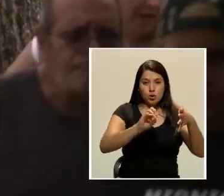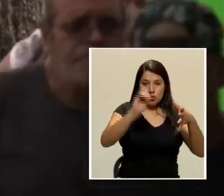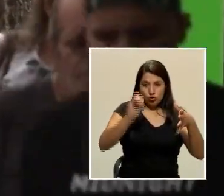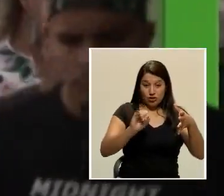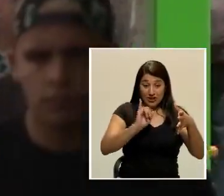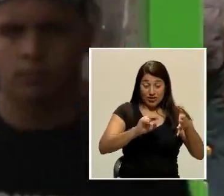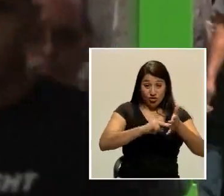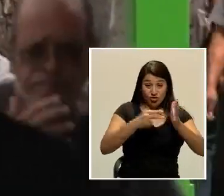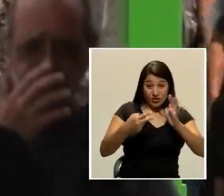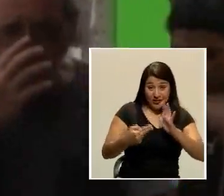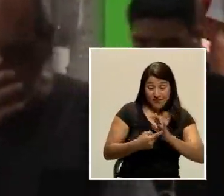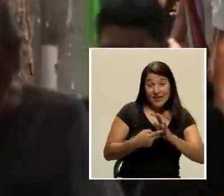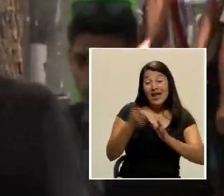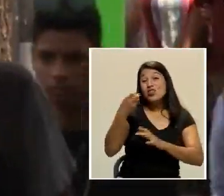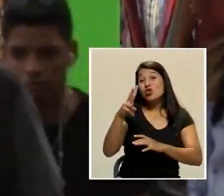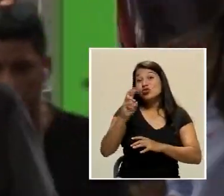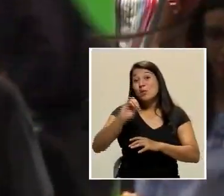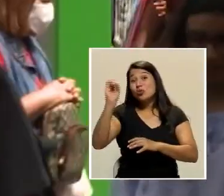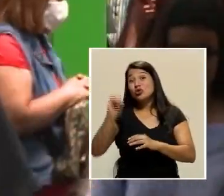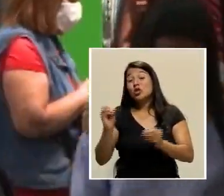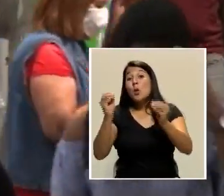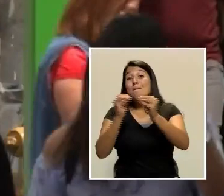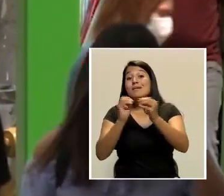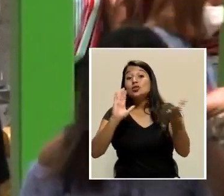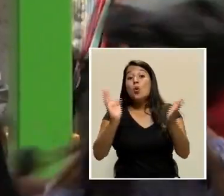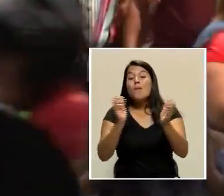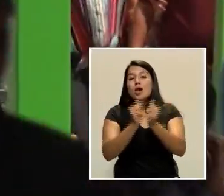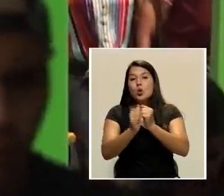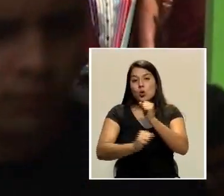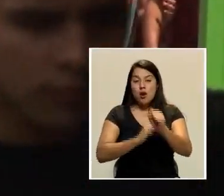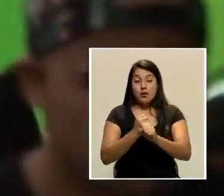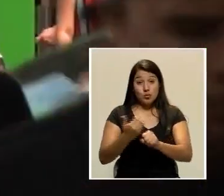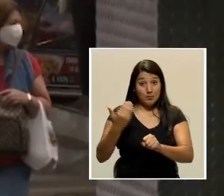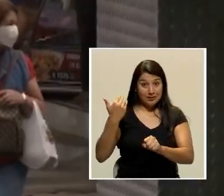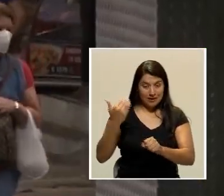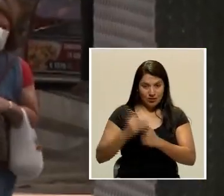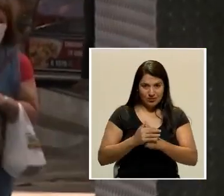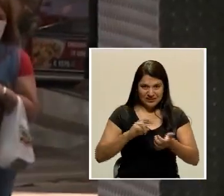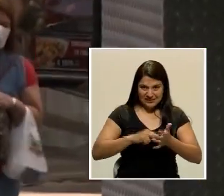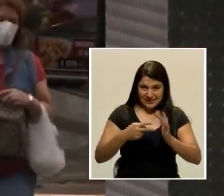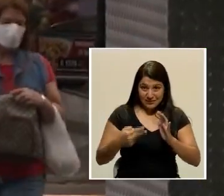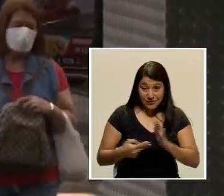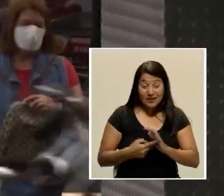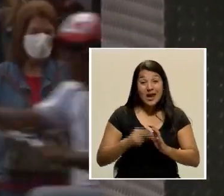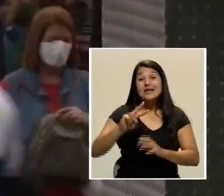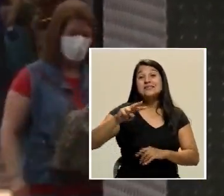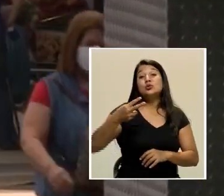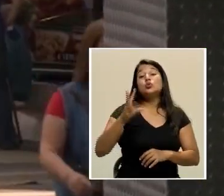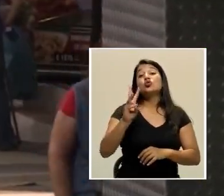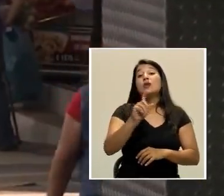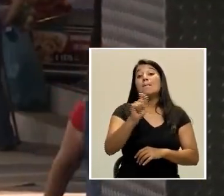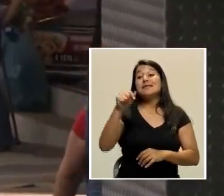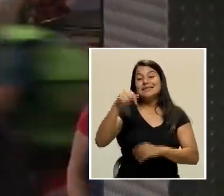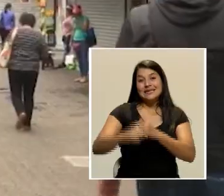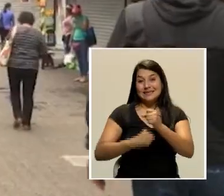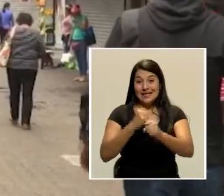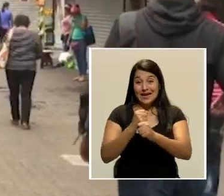El Instituto Nacional de Estadística y Censos reveló que para el segundo semestre del 2020, la tasa de desempleo alcanzó